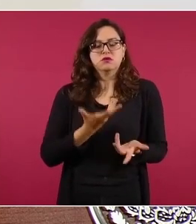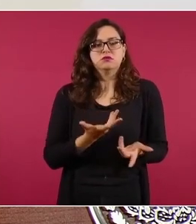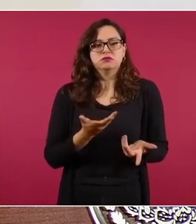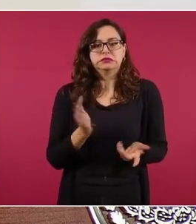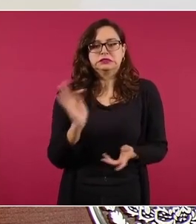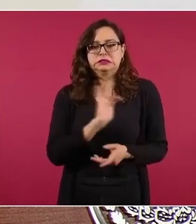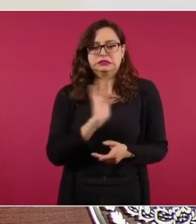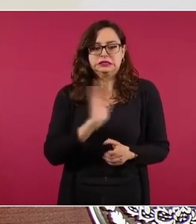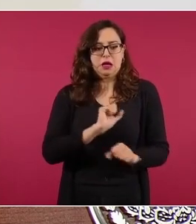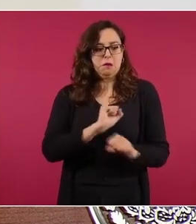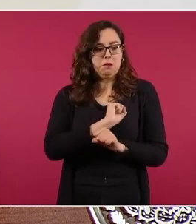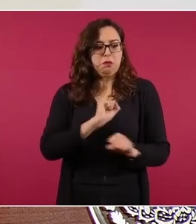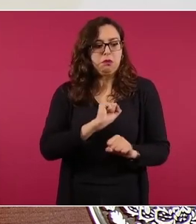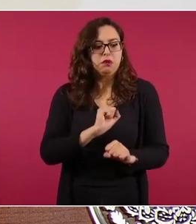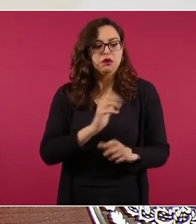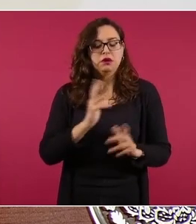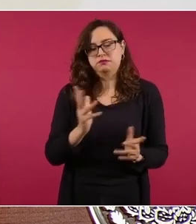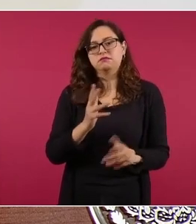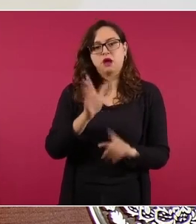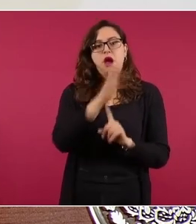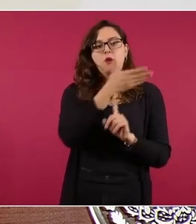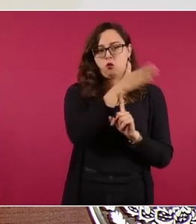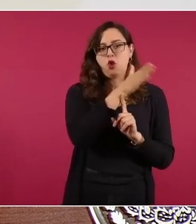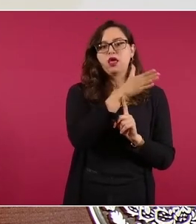y me llevaron al hospital